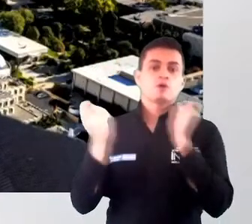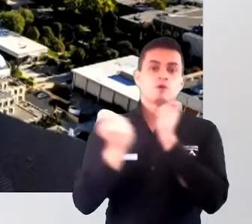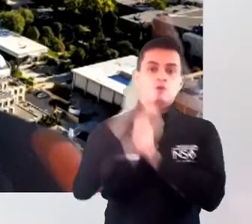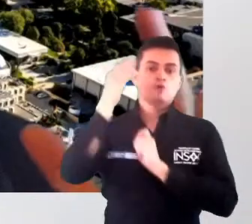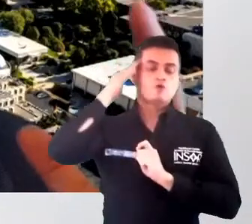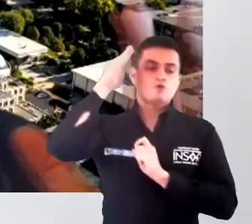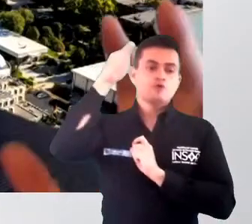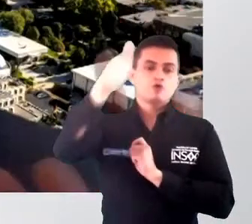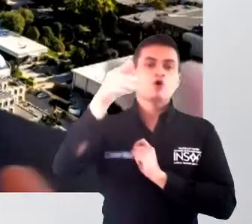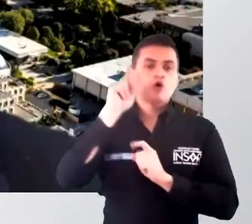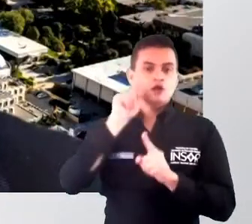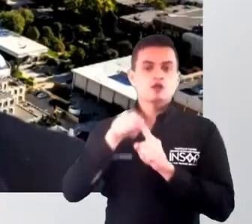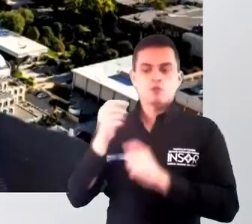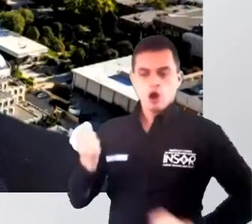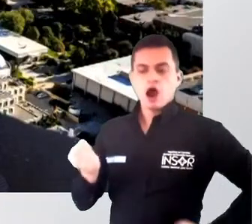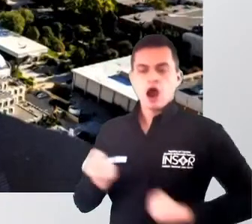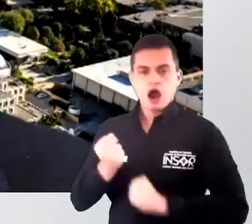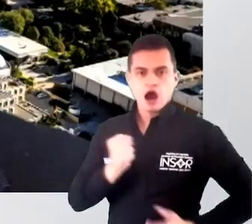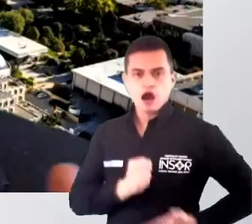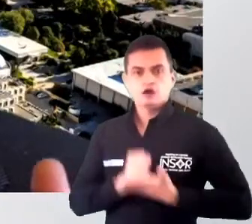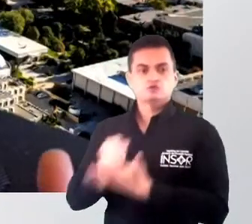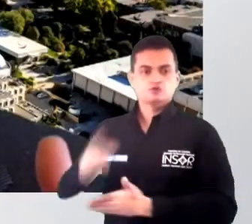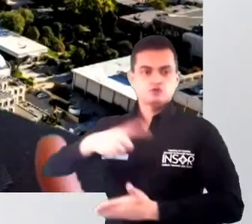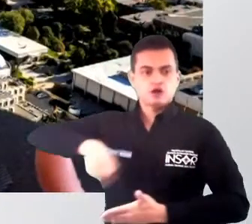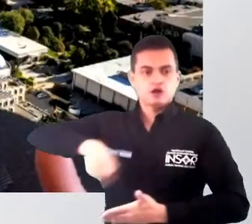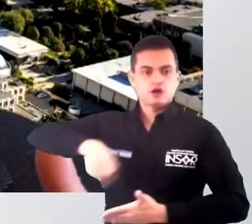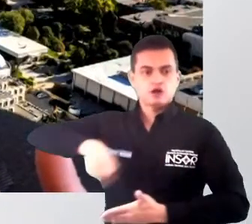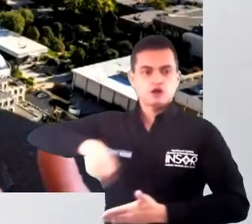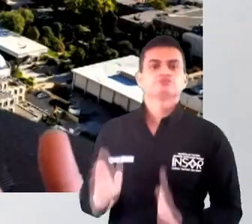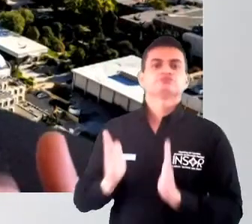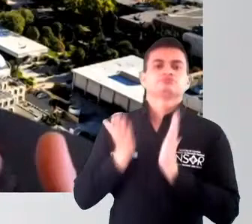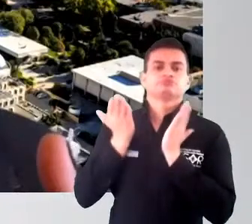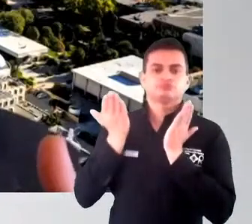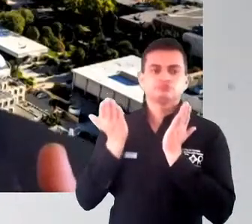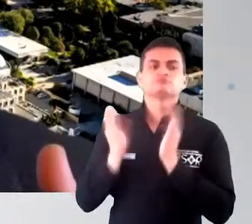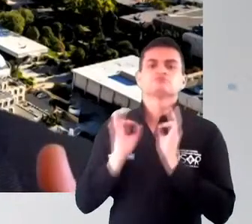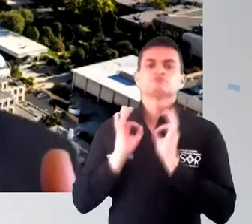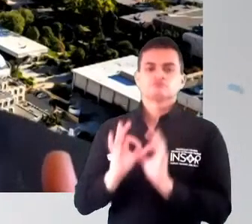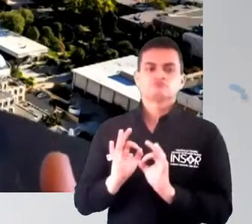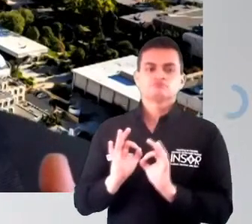para poderlos ayudar a avanzar. Debemos trabajar de una manera